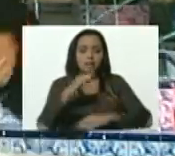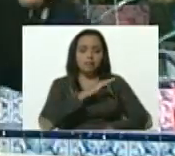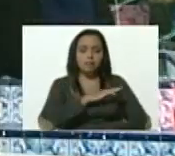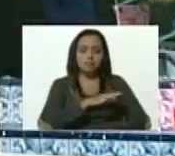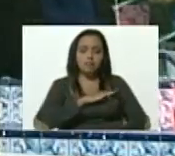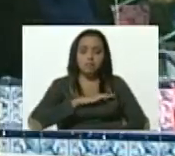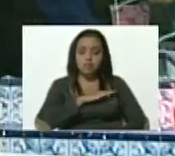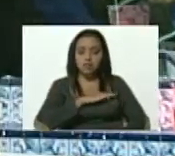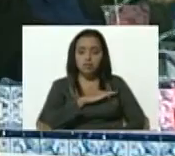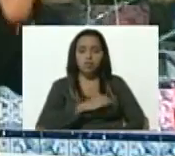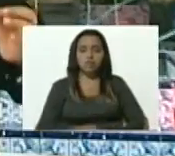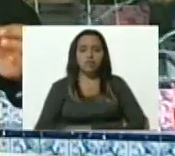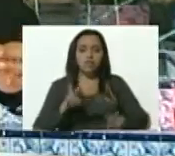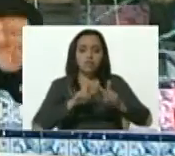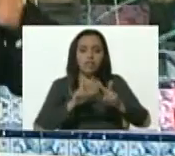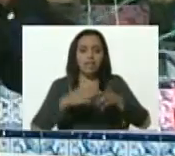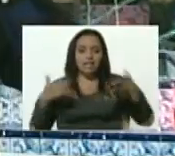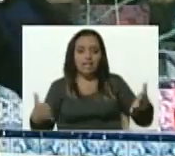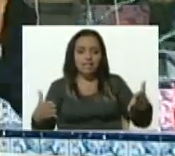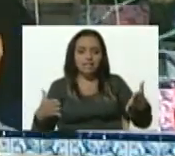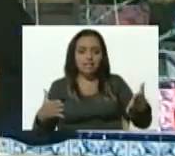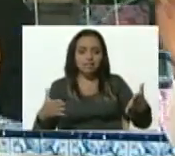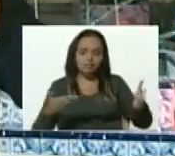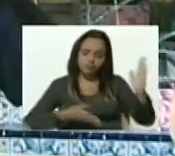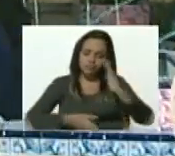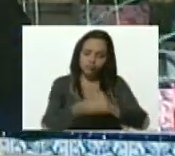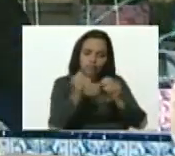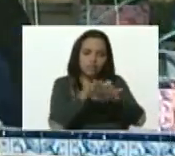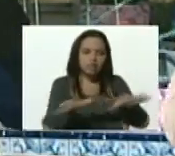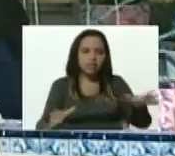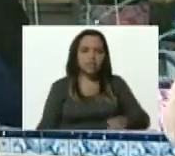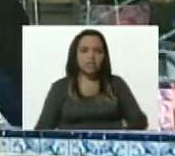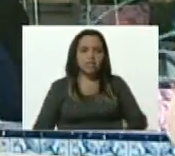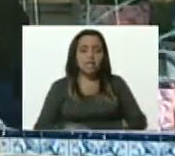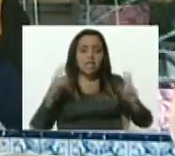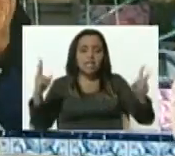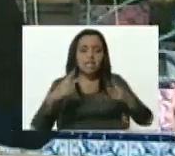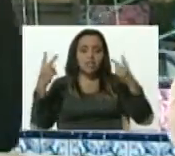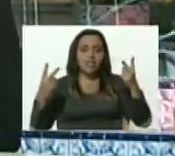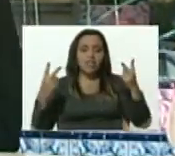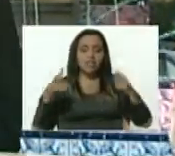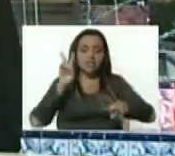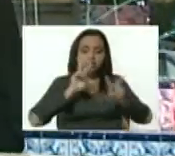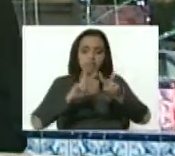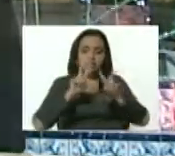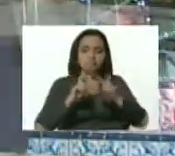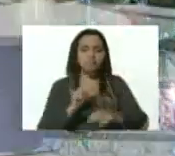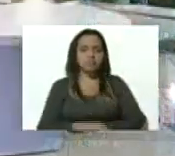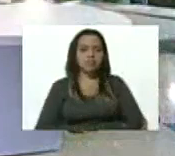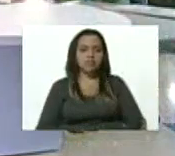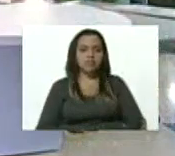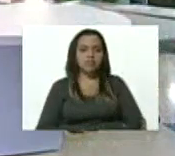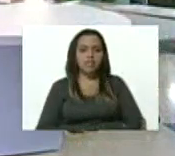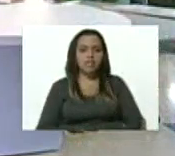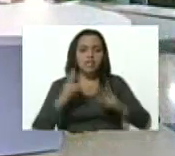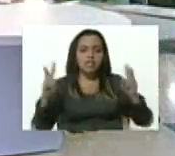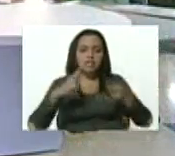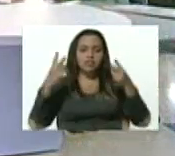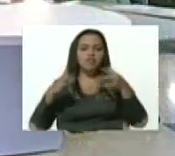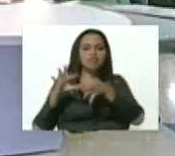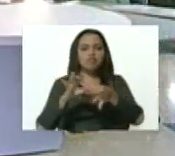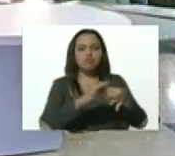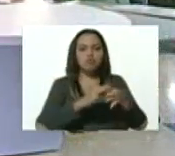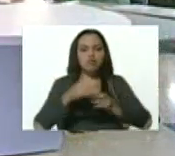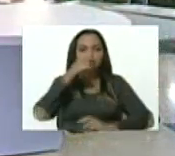Venezuela crece, pica y se extiende. ¡Que viva la gran misión Vivienda Venezuela! ¡Viva! ¡Que viva la unión del